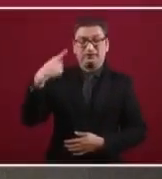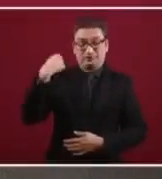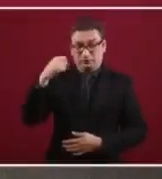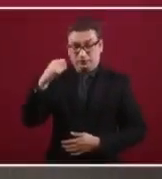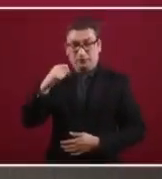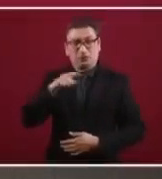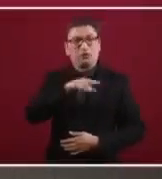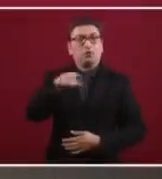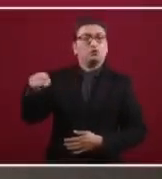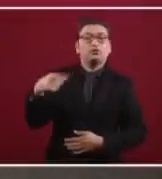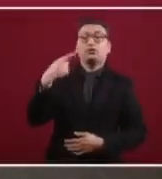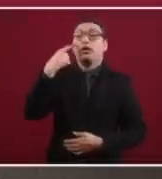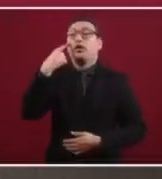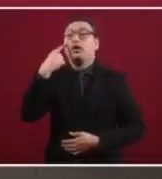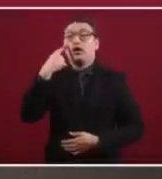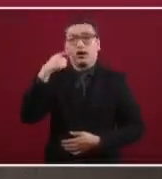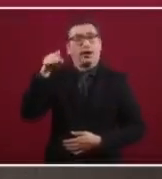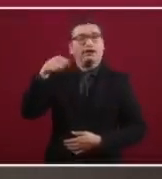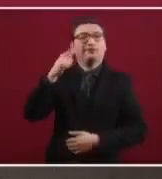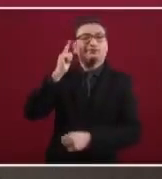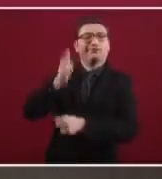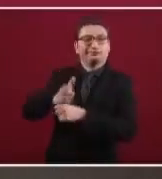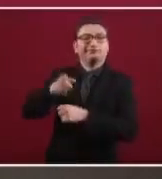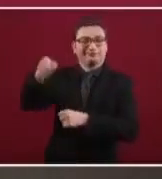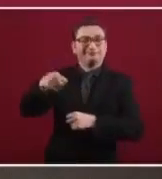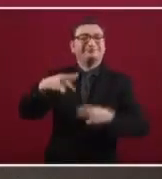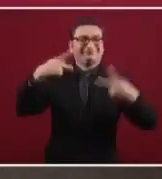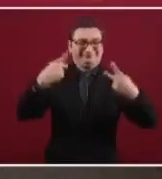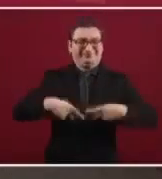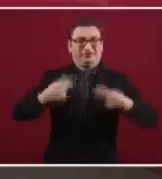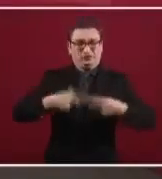van a ver movimiento